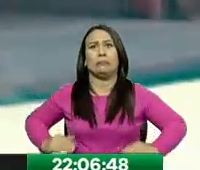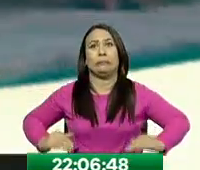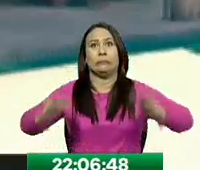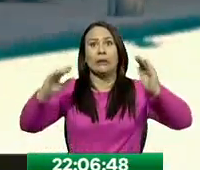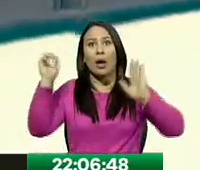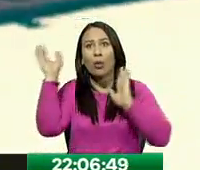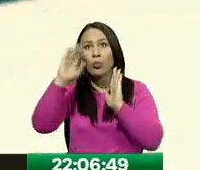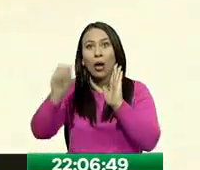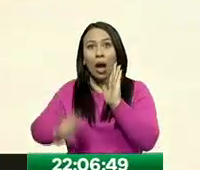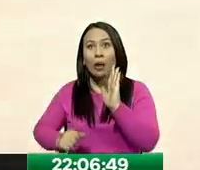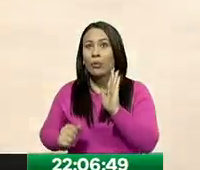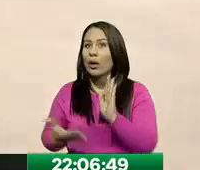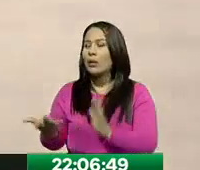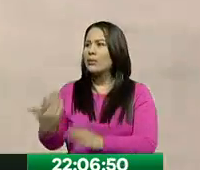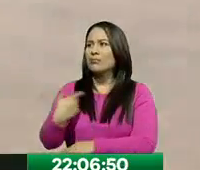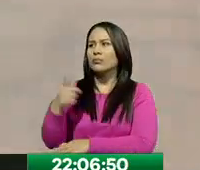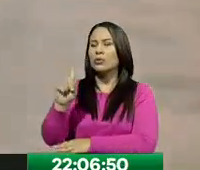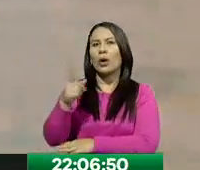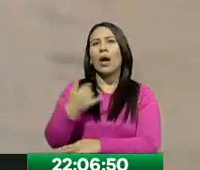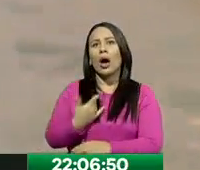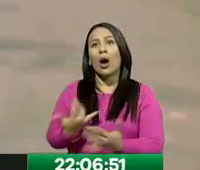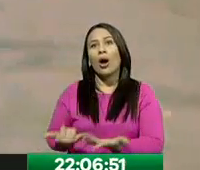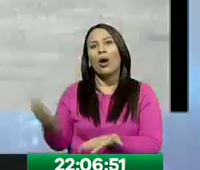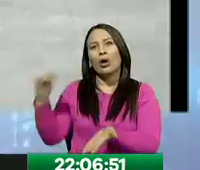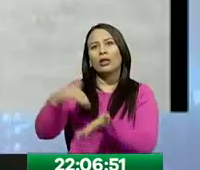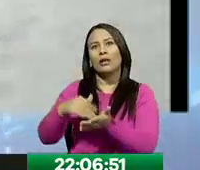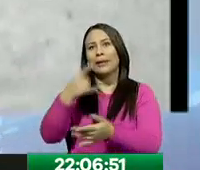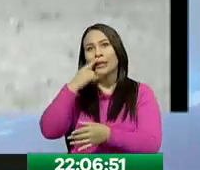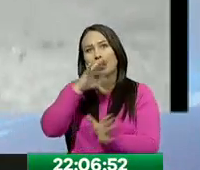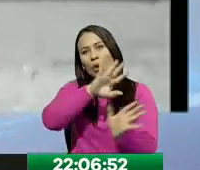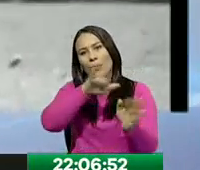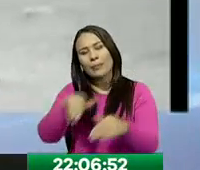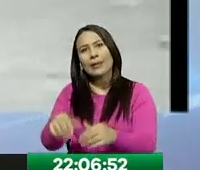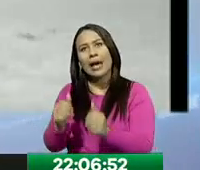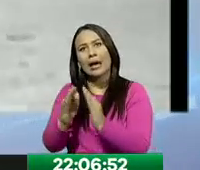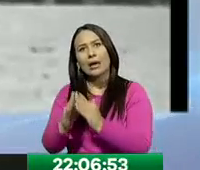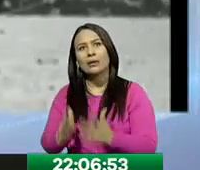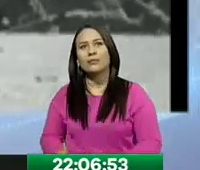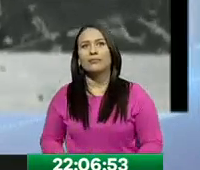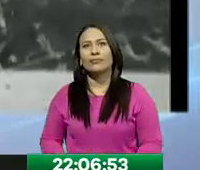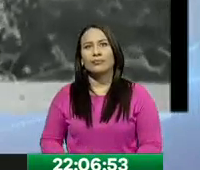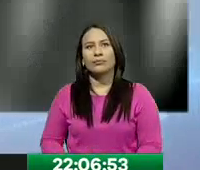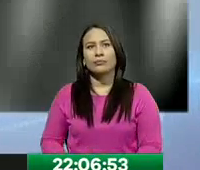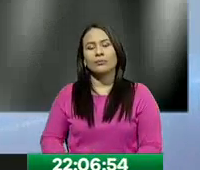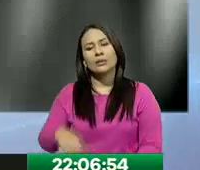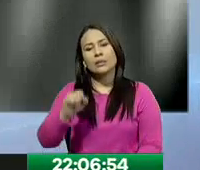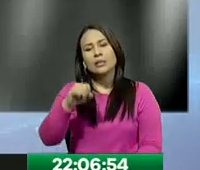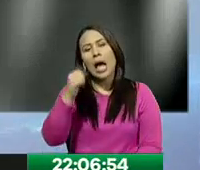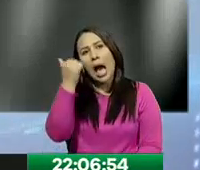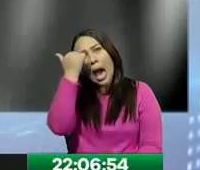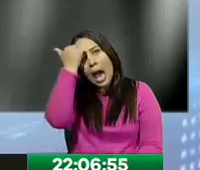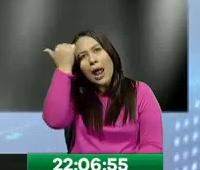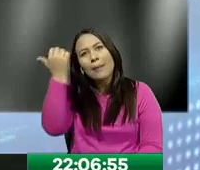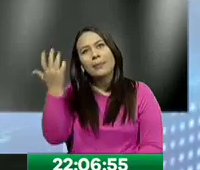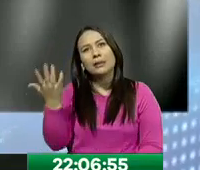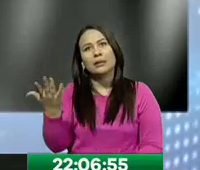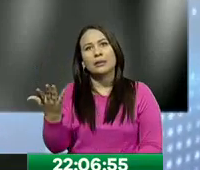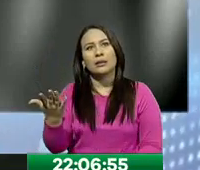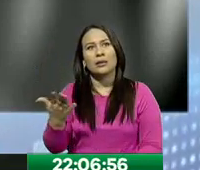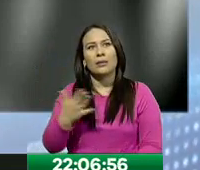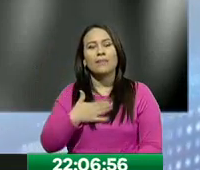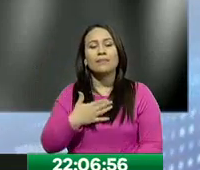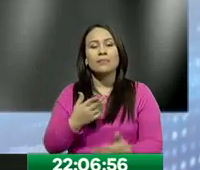penales y ahora solo espera verlo nuevamente en casa. ¿Arrepentida? Sí, claro, arrepentida. Haberle dicho a mi